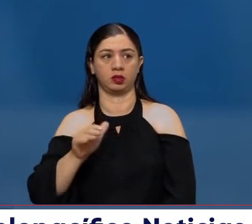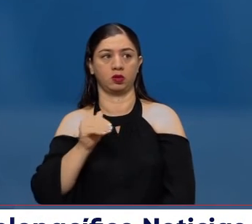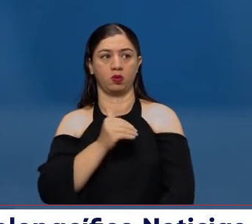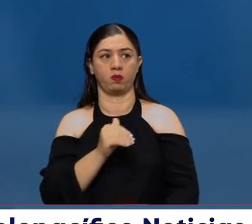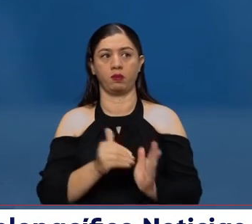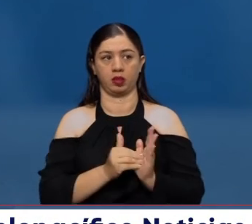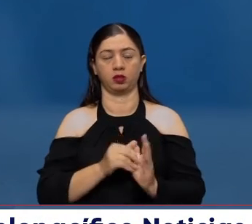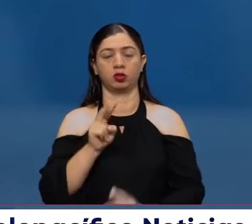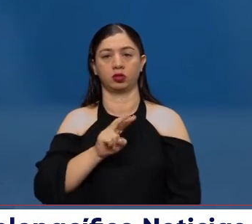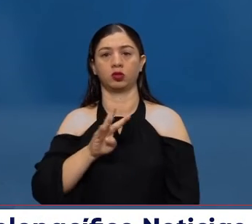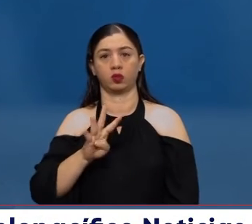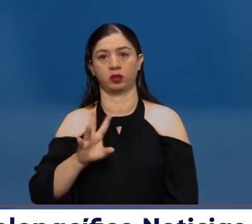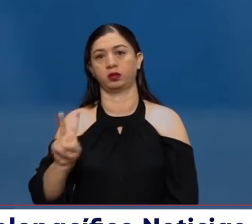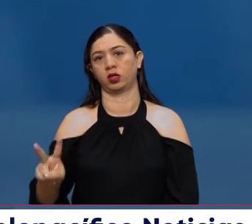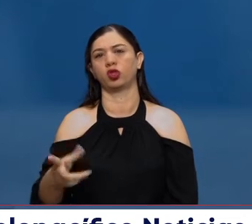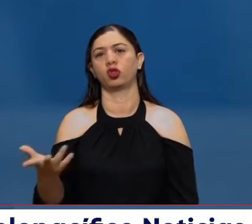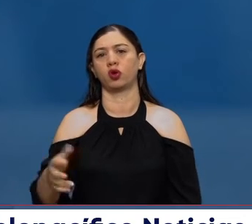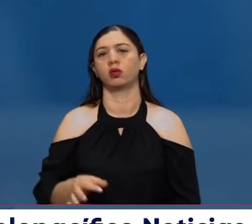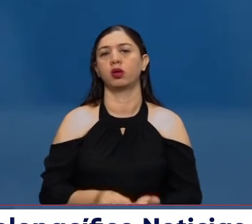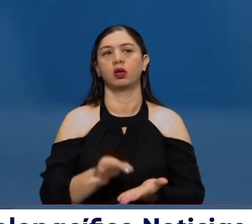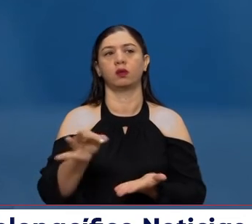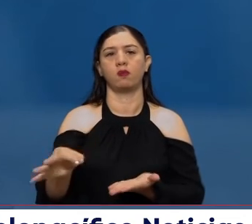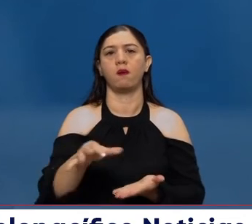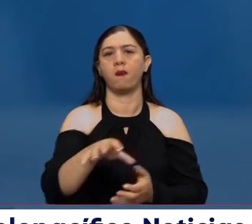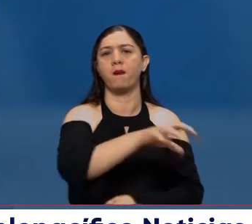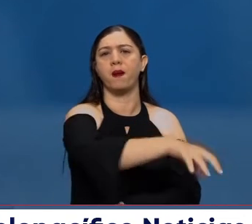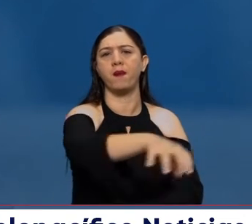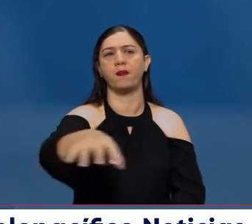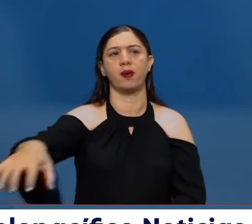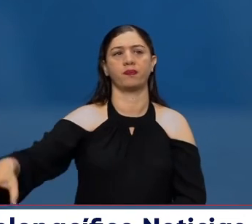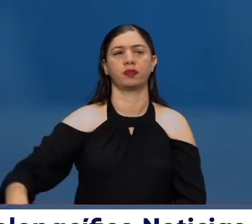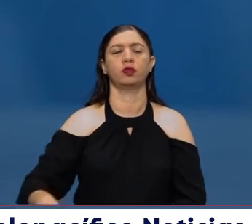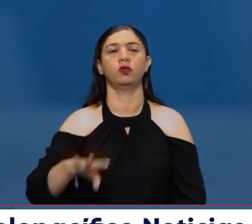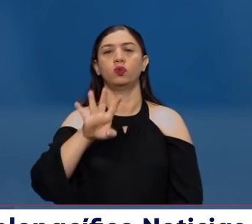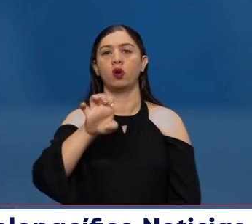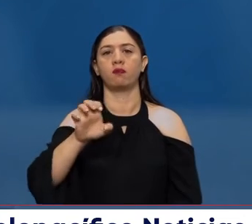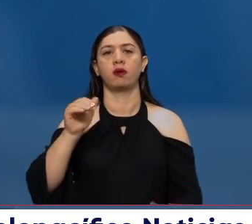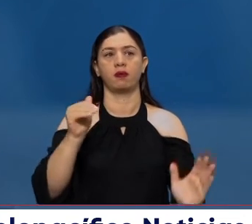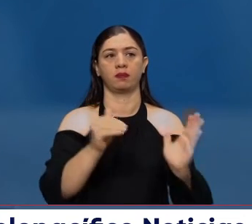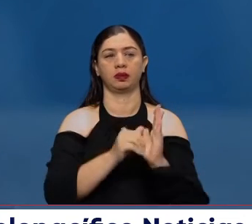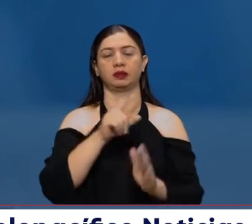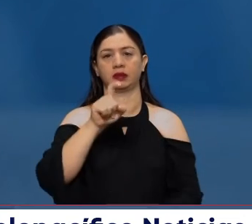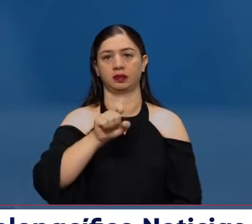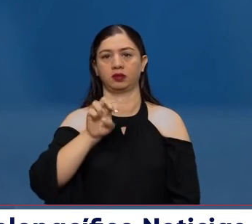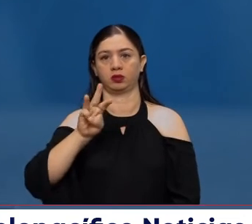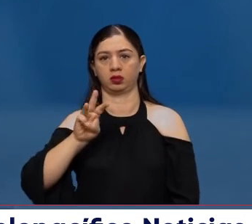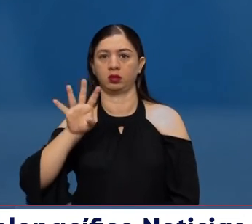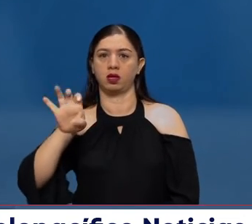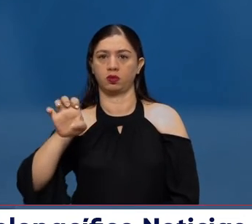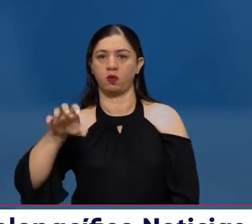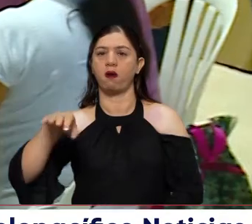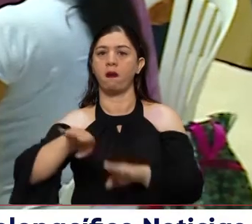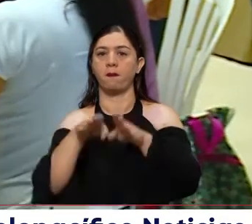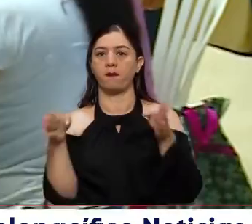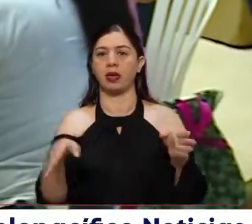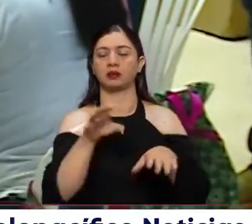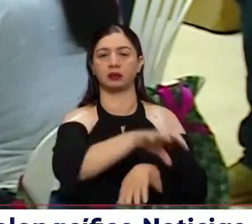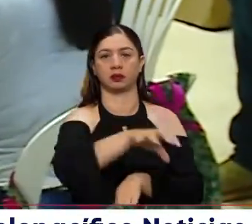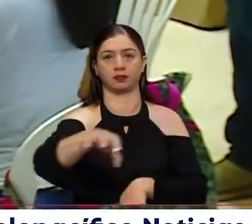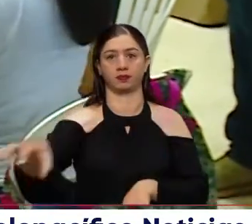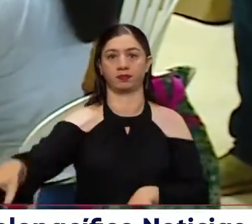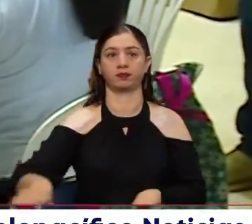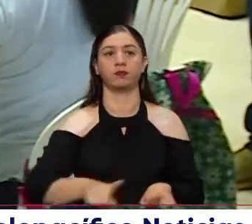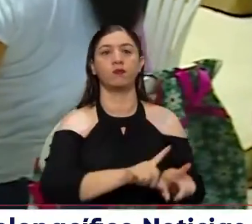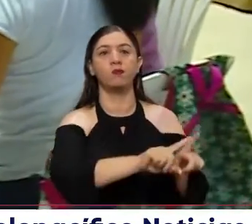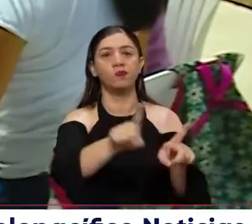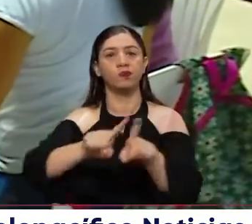3.675.242 votantes, distribuidos en 9.639 mesas, ubicadas en 1.082 puestos de votación, que se distribuyen